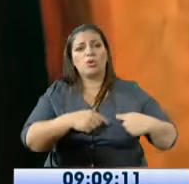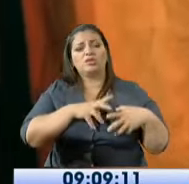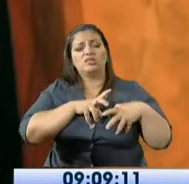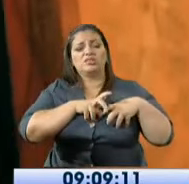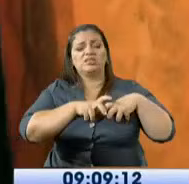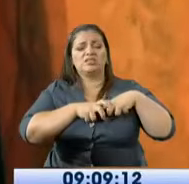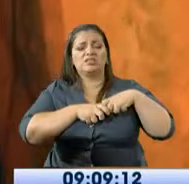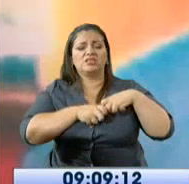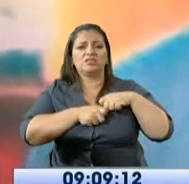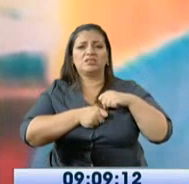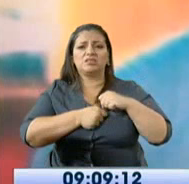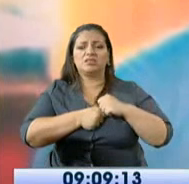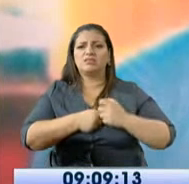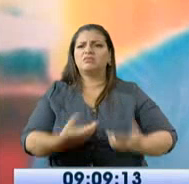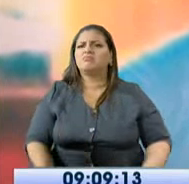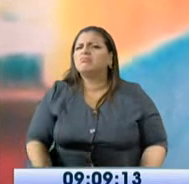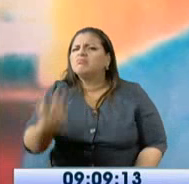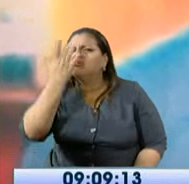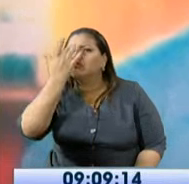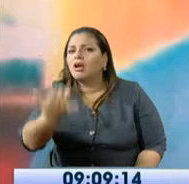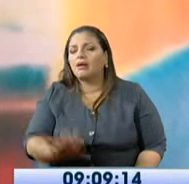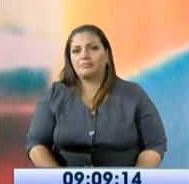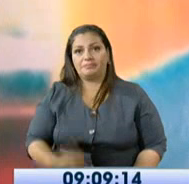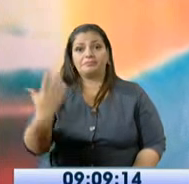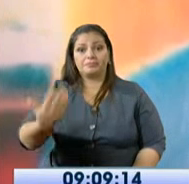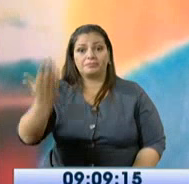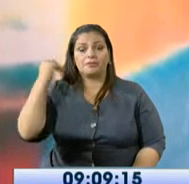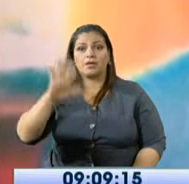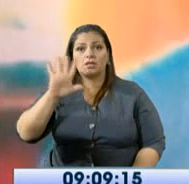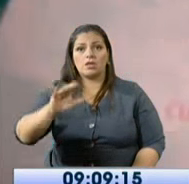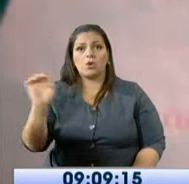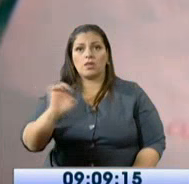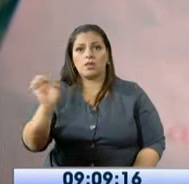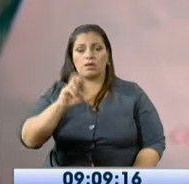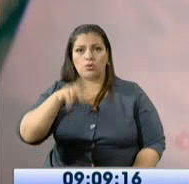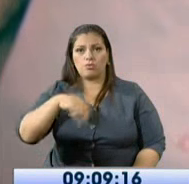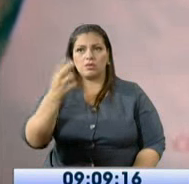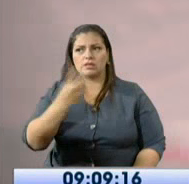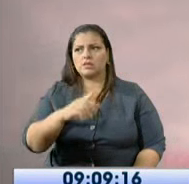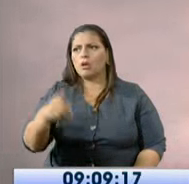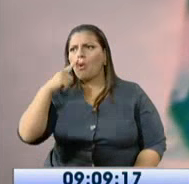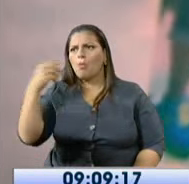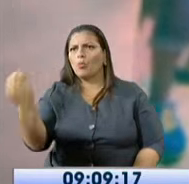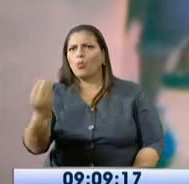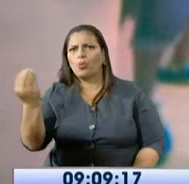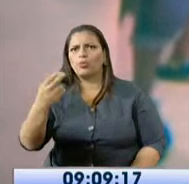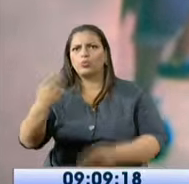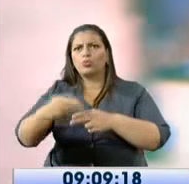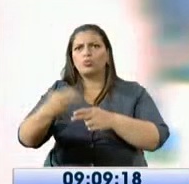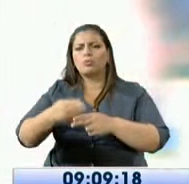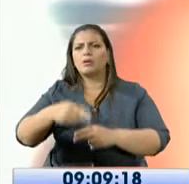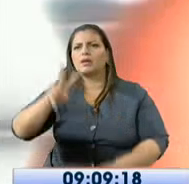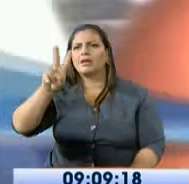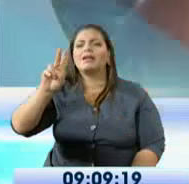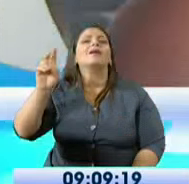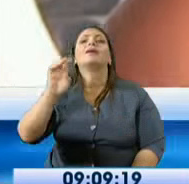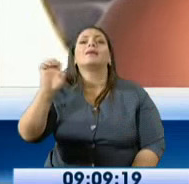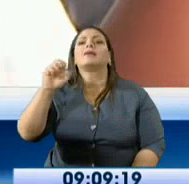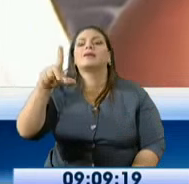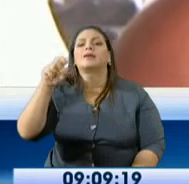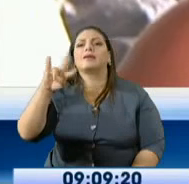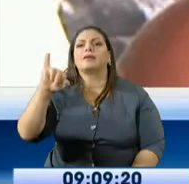madre que busca a su hijo. El 5 de enero desapareció, sin razón aparente. Mami, ya de ahí nos vamos al parque, ¿me das permiso?